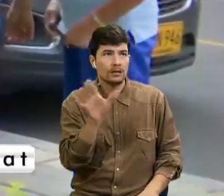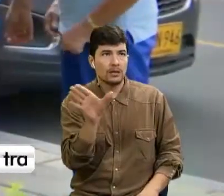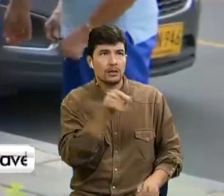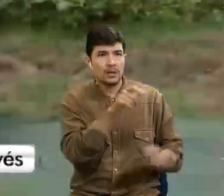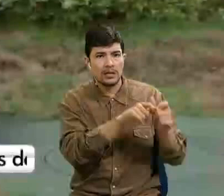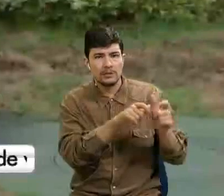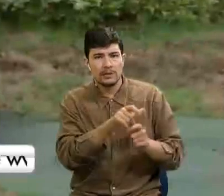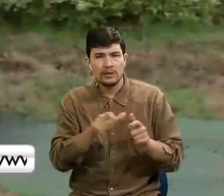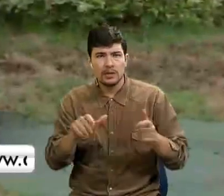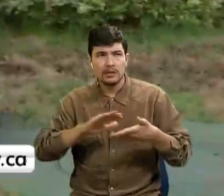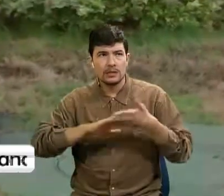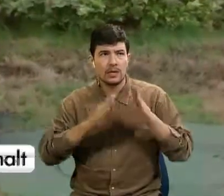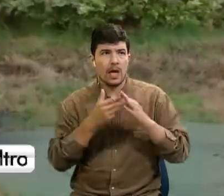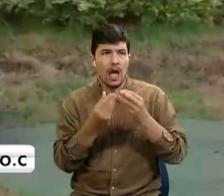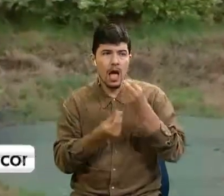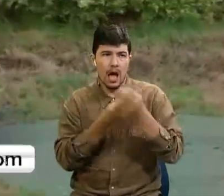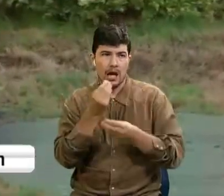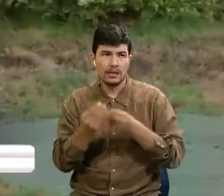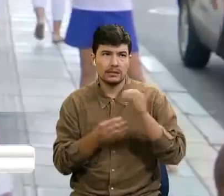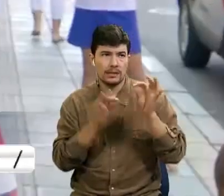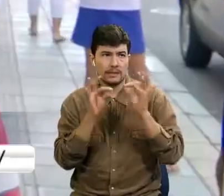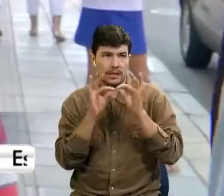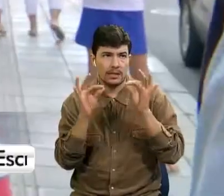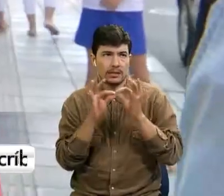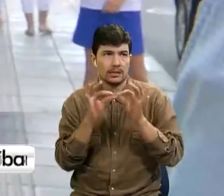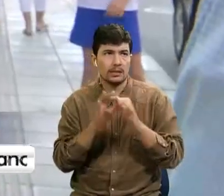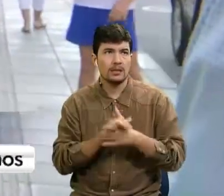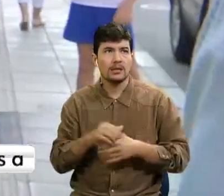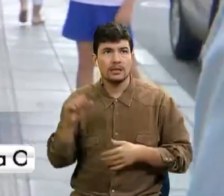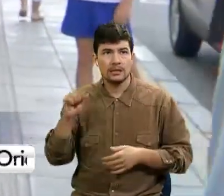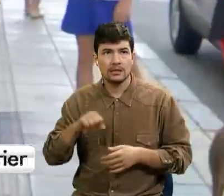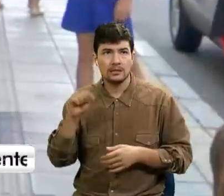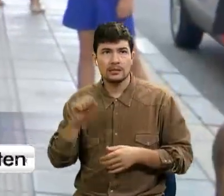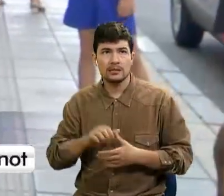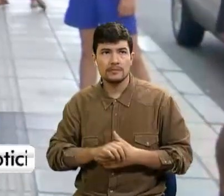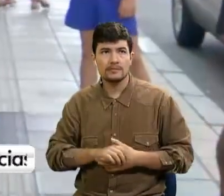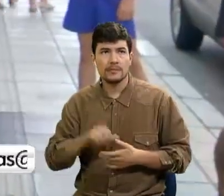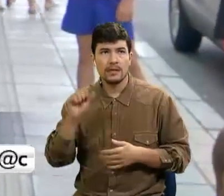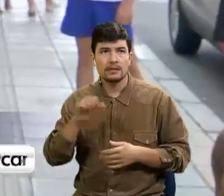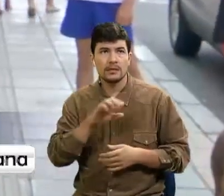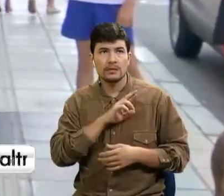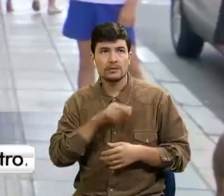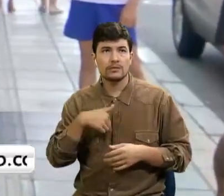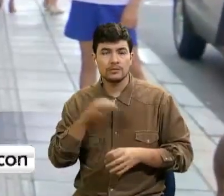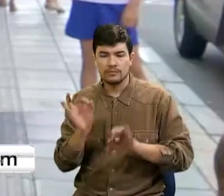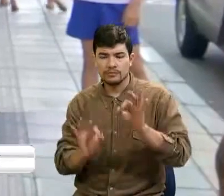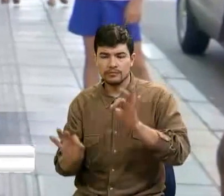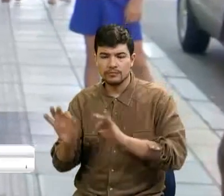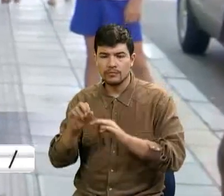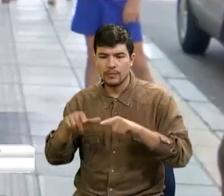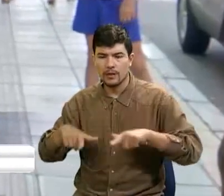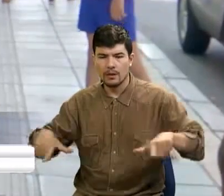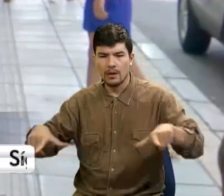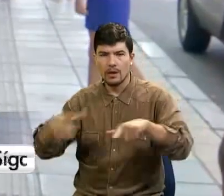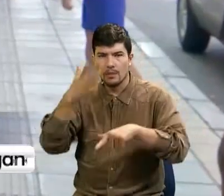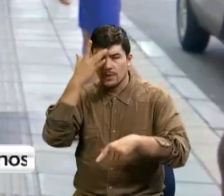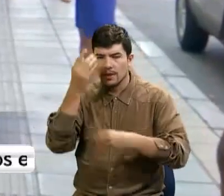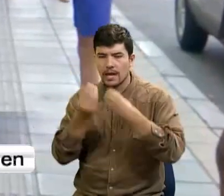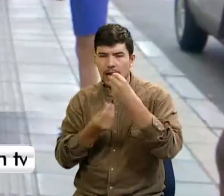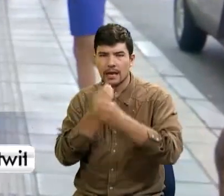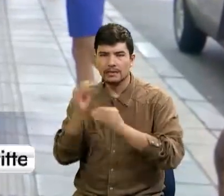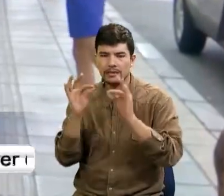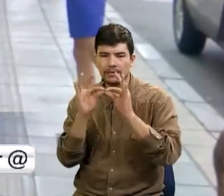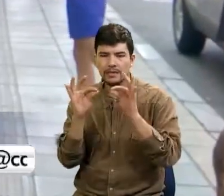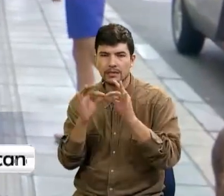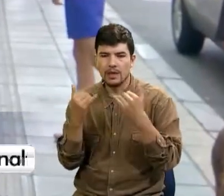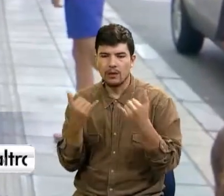Residencial celebrarán una eucaristía estamos preparando aquí el lugar porque se le va a hacer una misa al